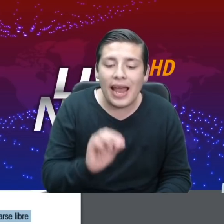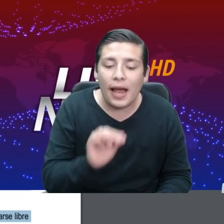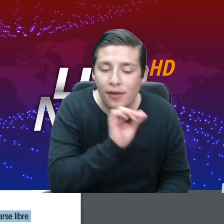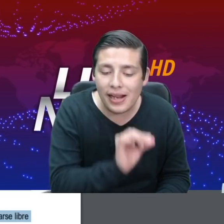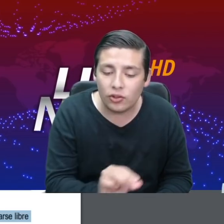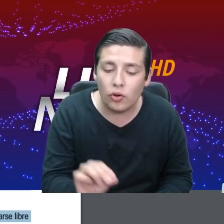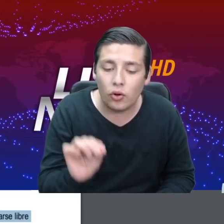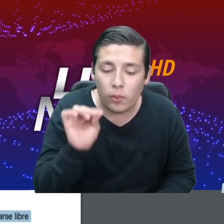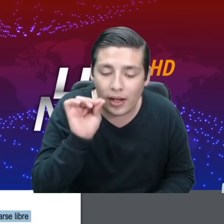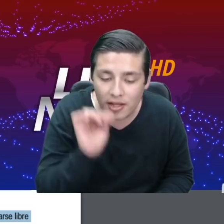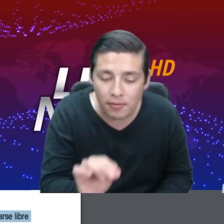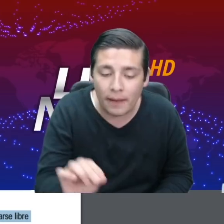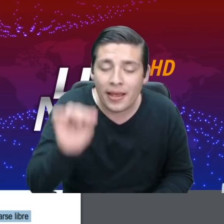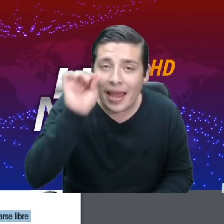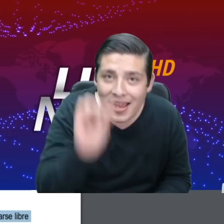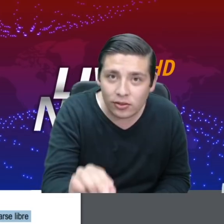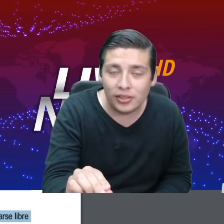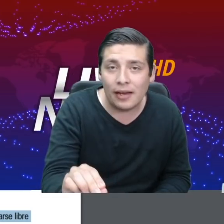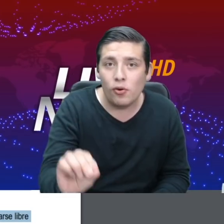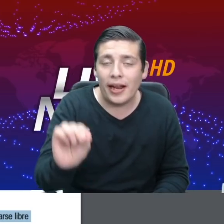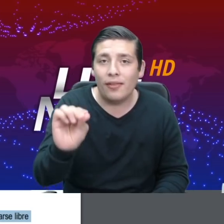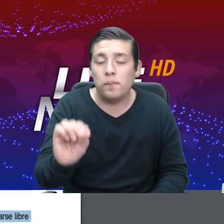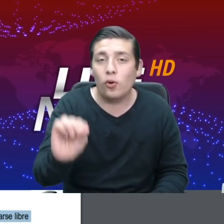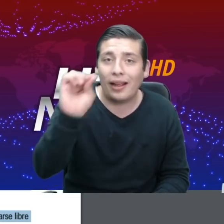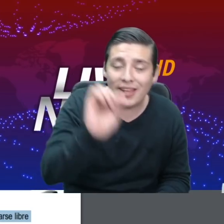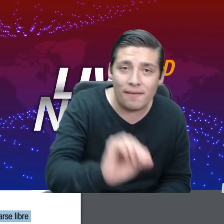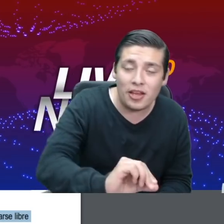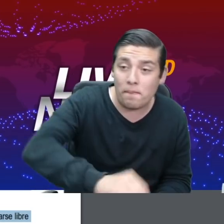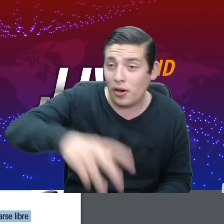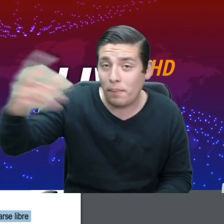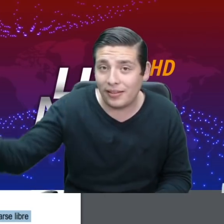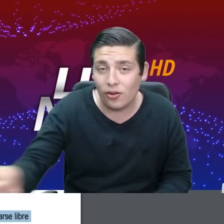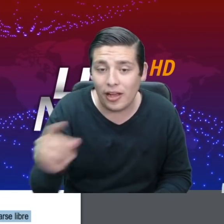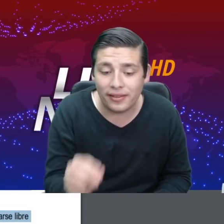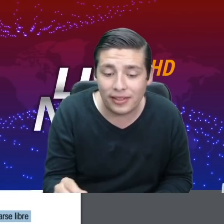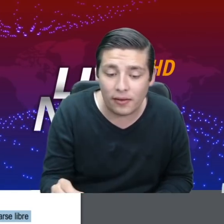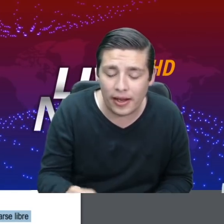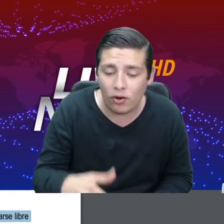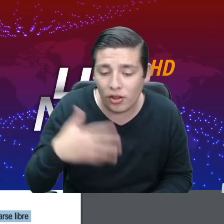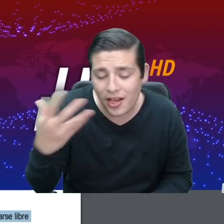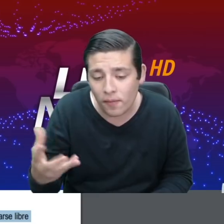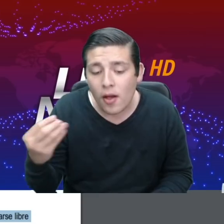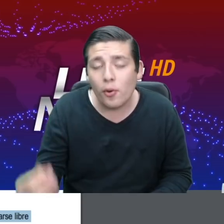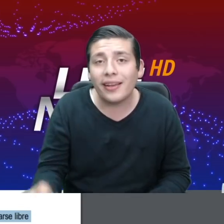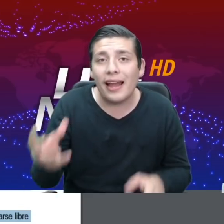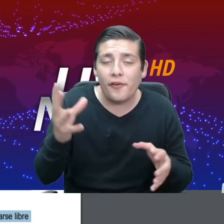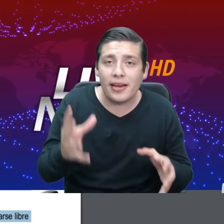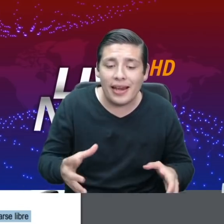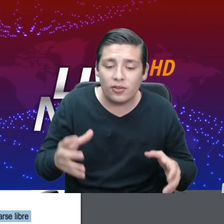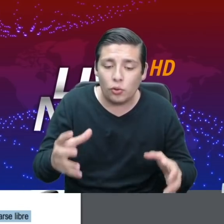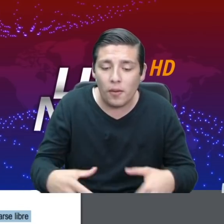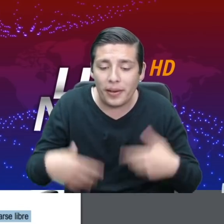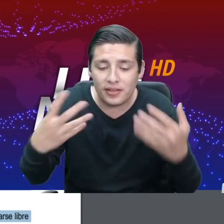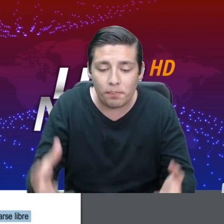de afiliación corporativa. Esto se está vulnerando por CATEM y por el partido del Baster Gordillo, porque al